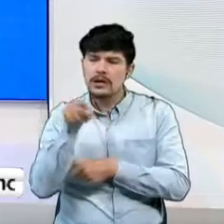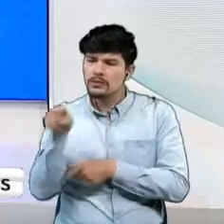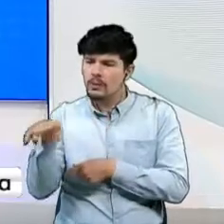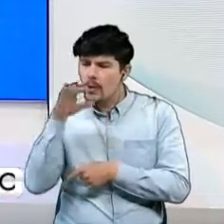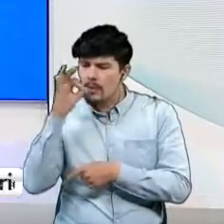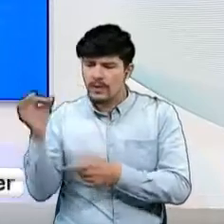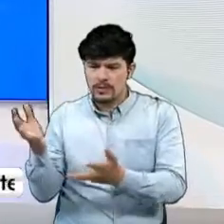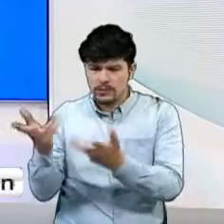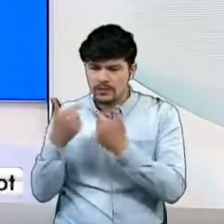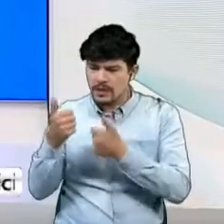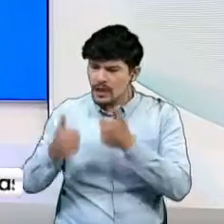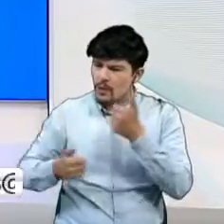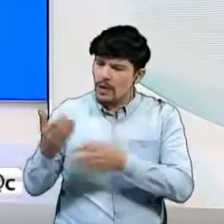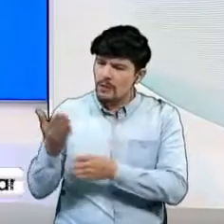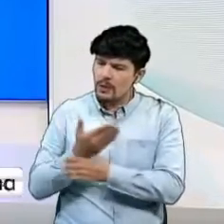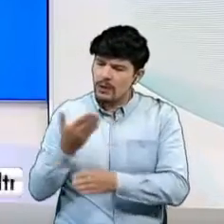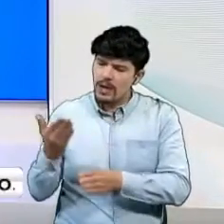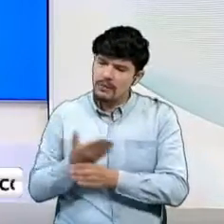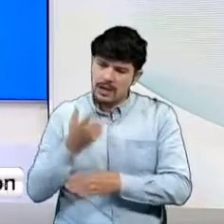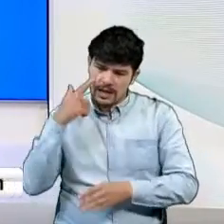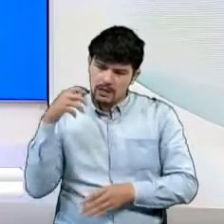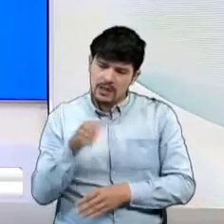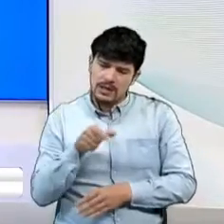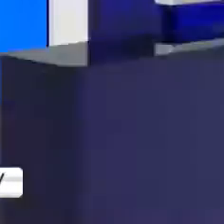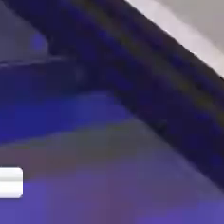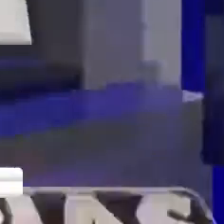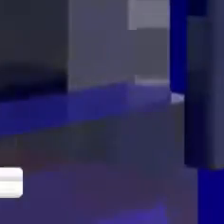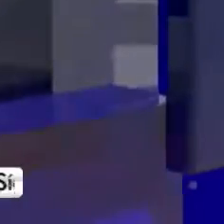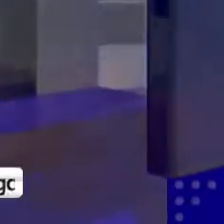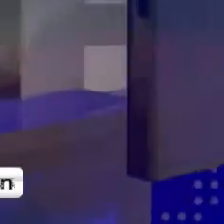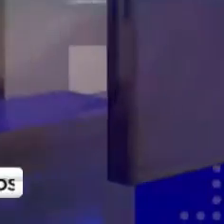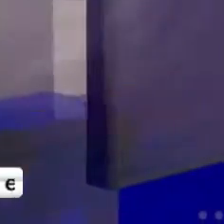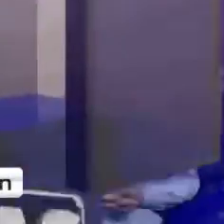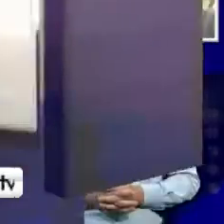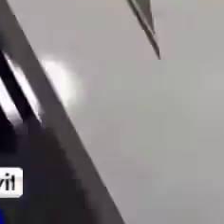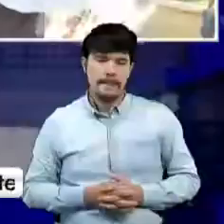esos hallazgos o detalles que encontraron en esta investigación adelante